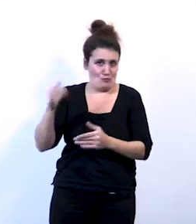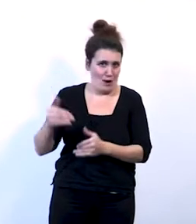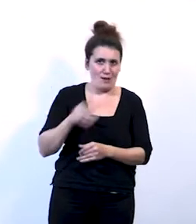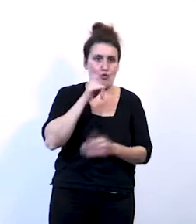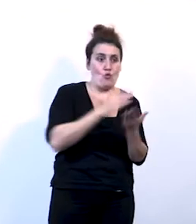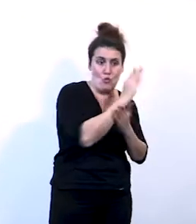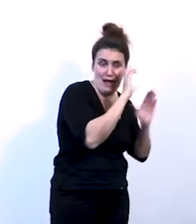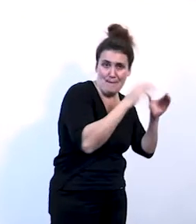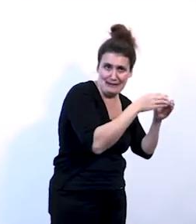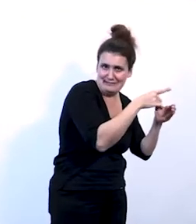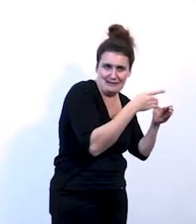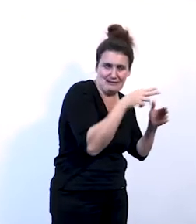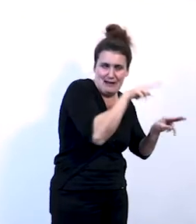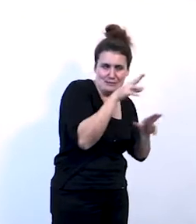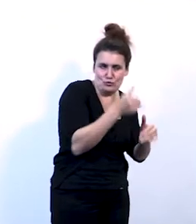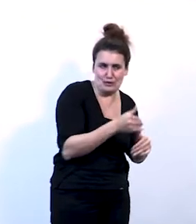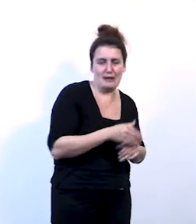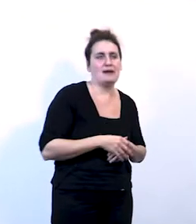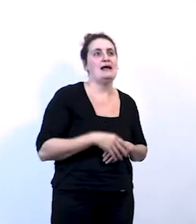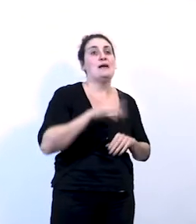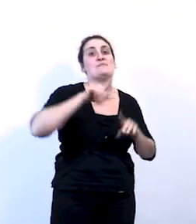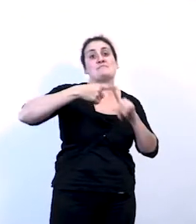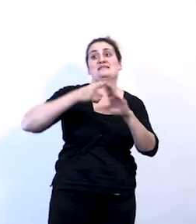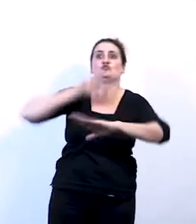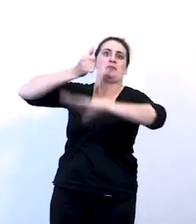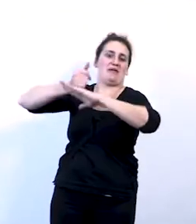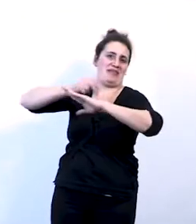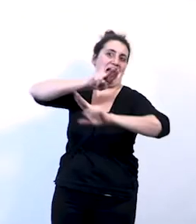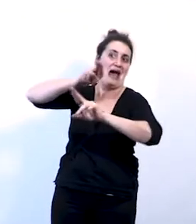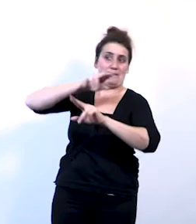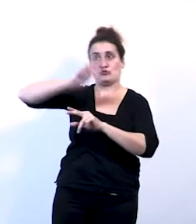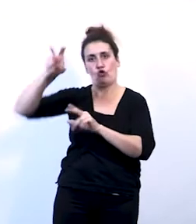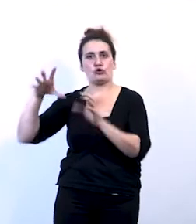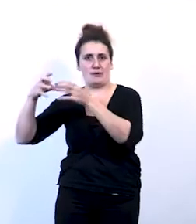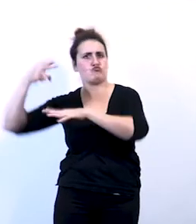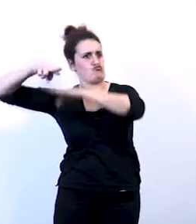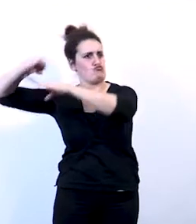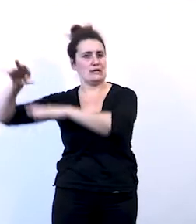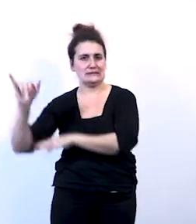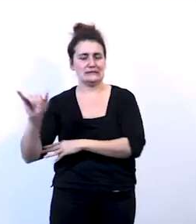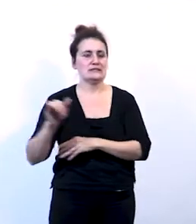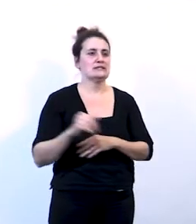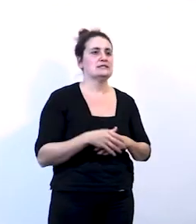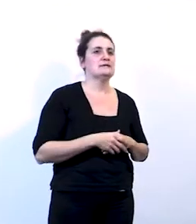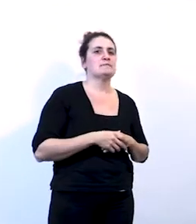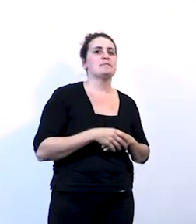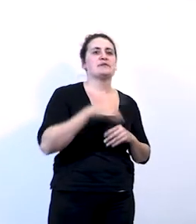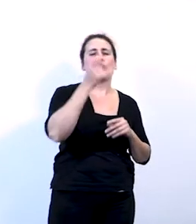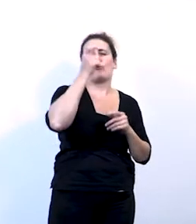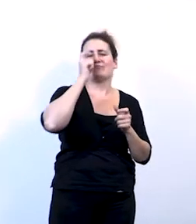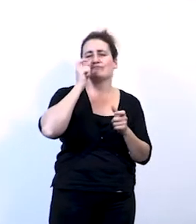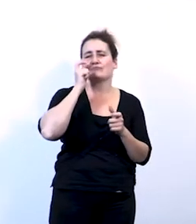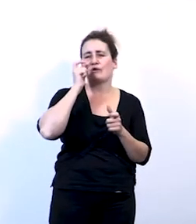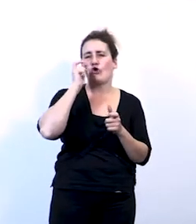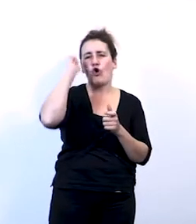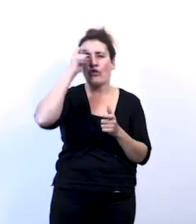parte, y la supremacía de armas por la otra parte. Pero hay muchísimos más conceptos en los que muchas